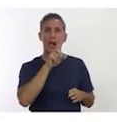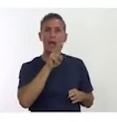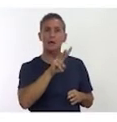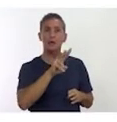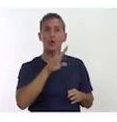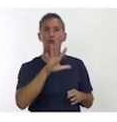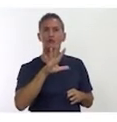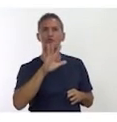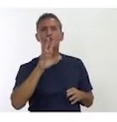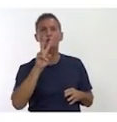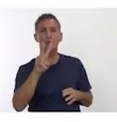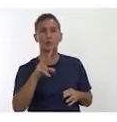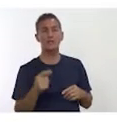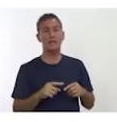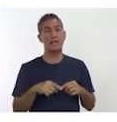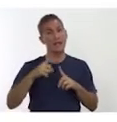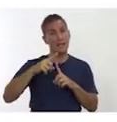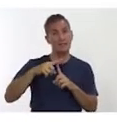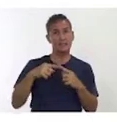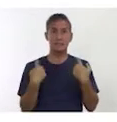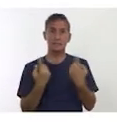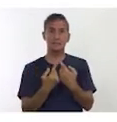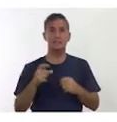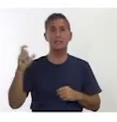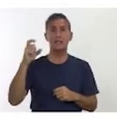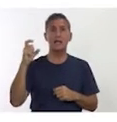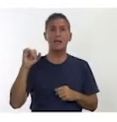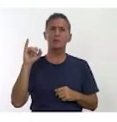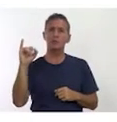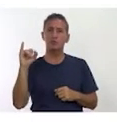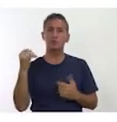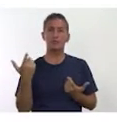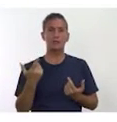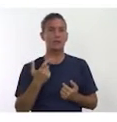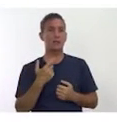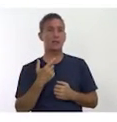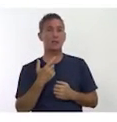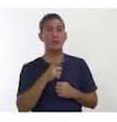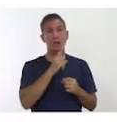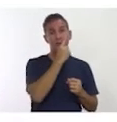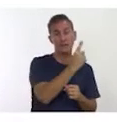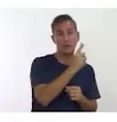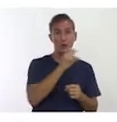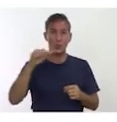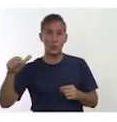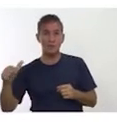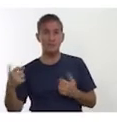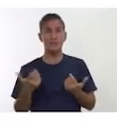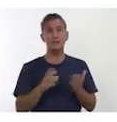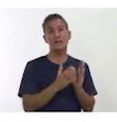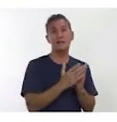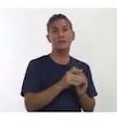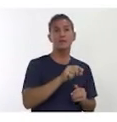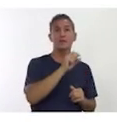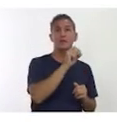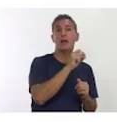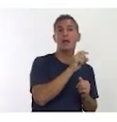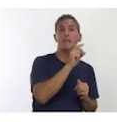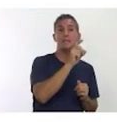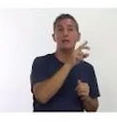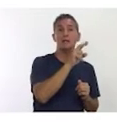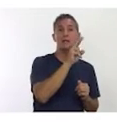252, perdón. Y en las tareas generales del capítulo 6, del 1 al 10, de la